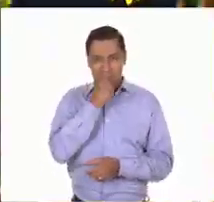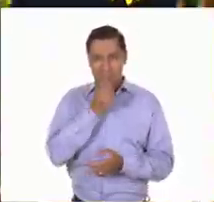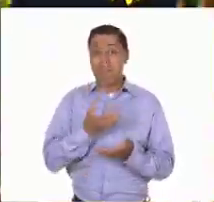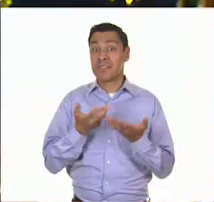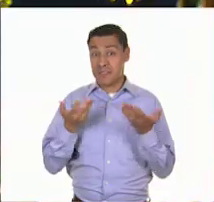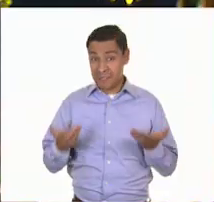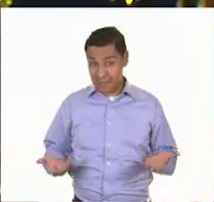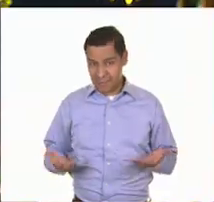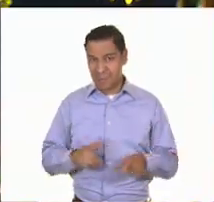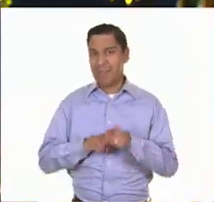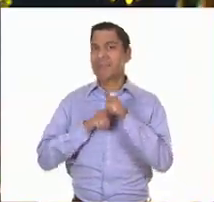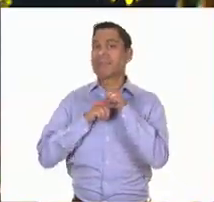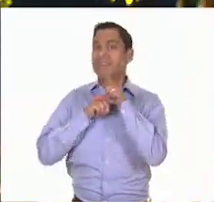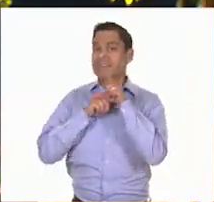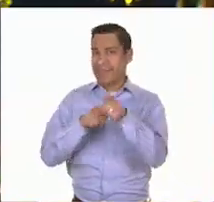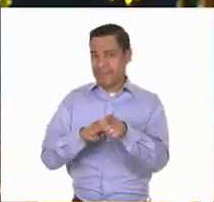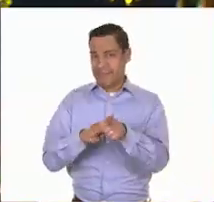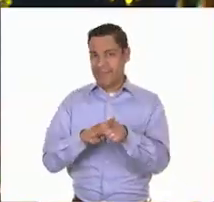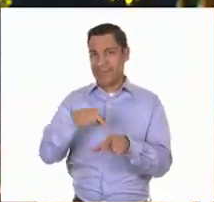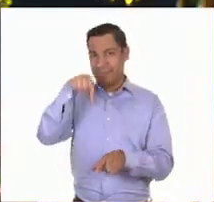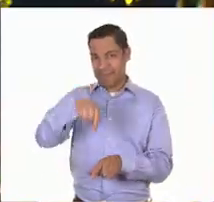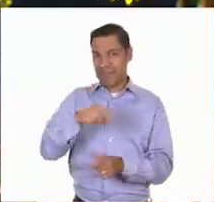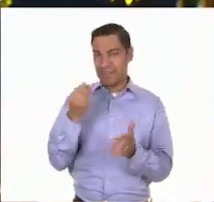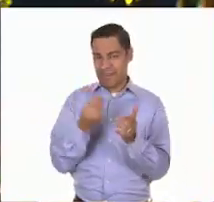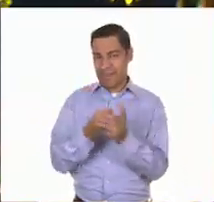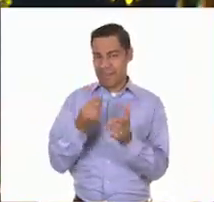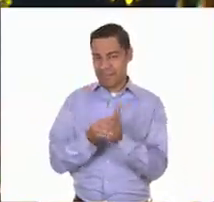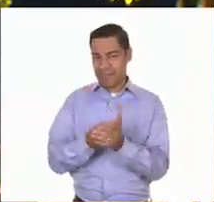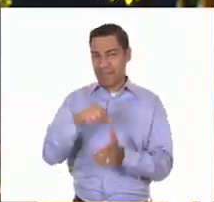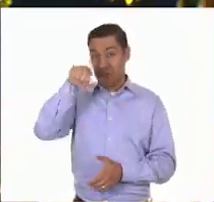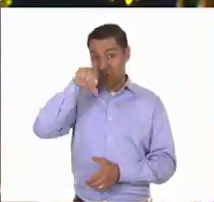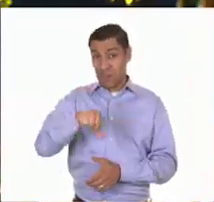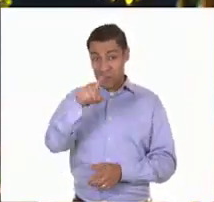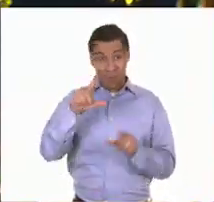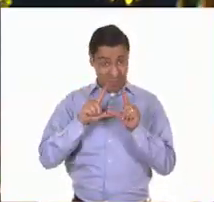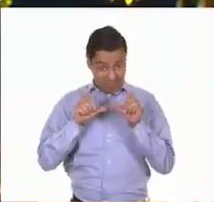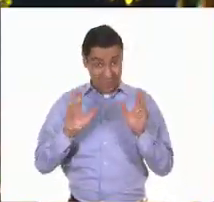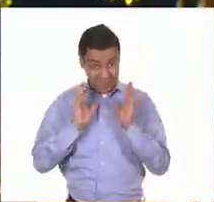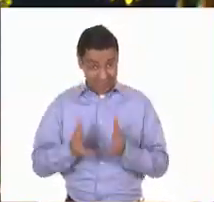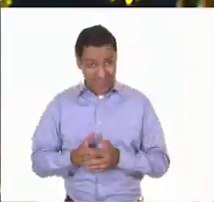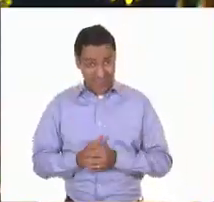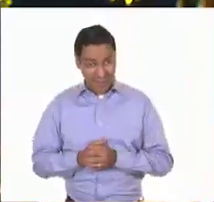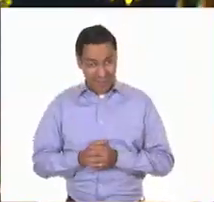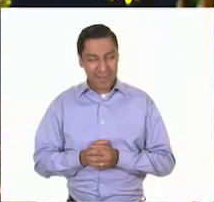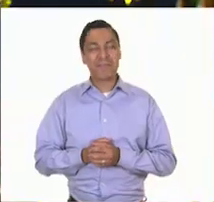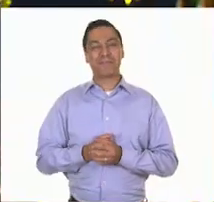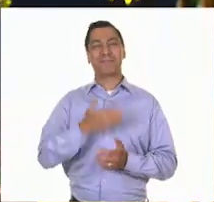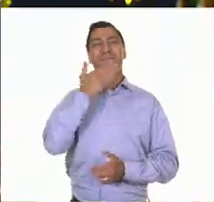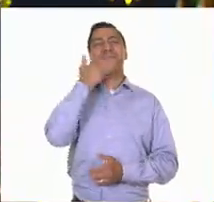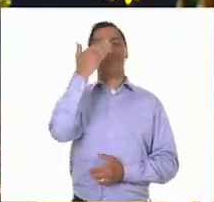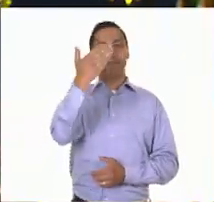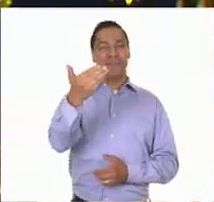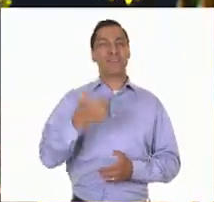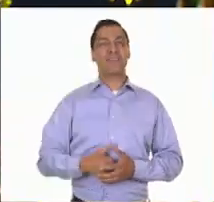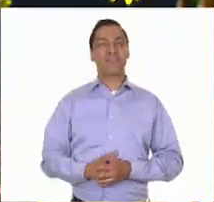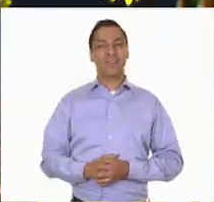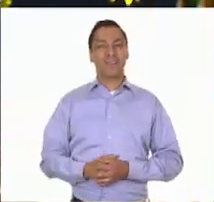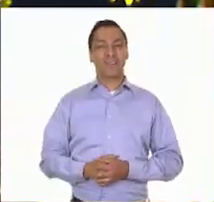es momento de seguir con el programa de hoy. ¿Listas? ¿Listos?